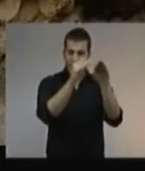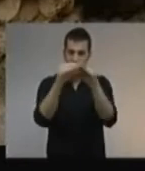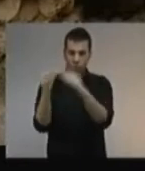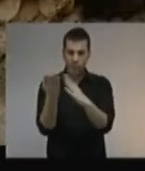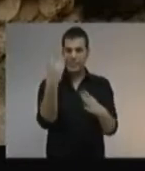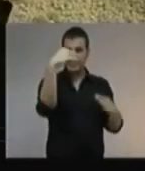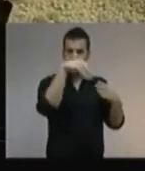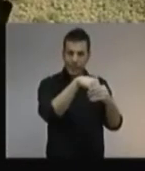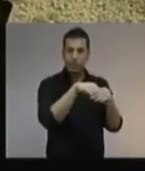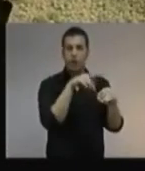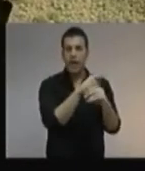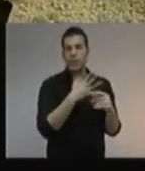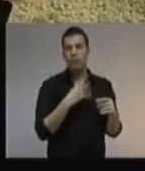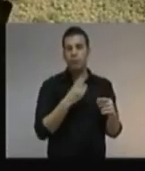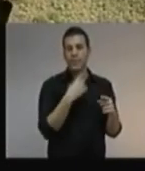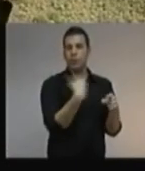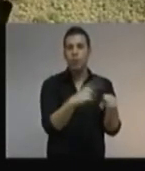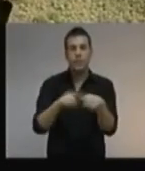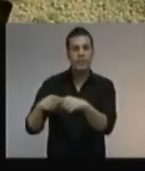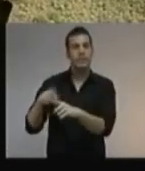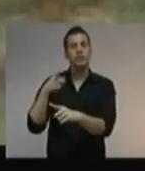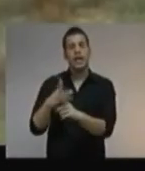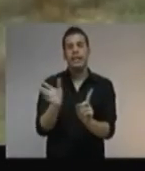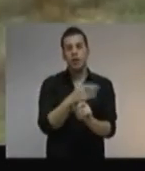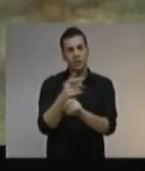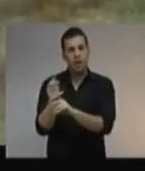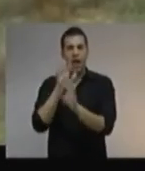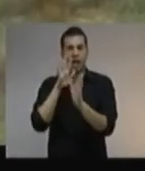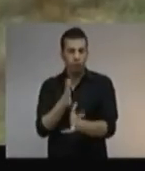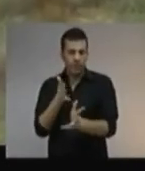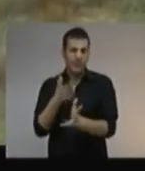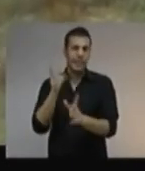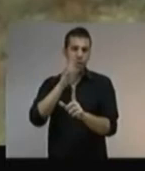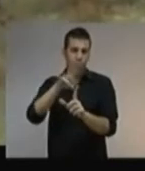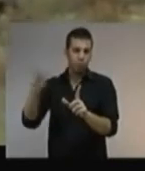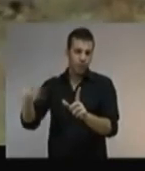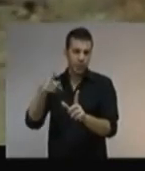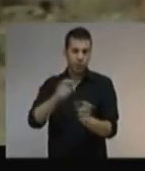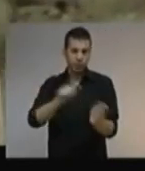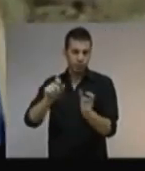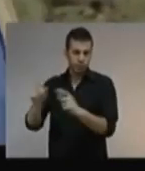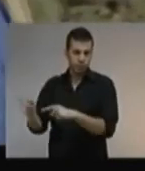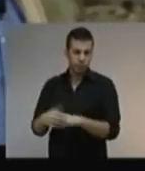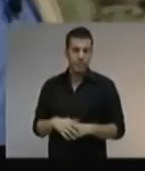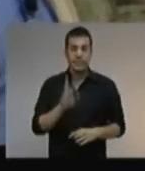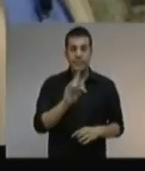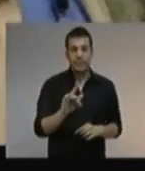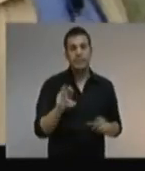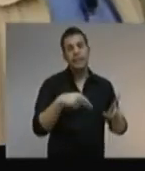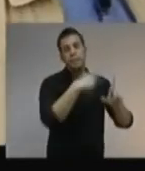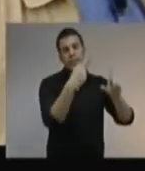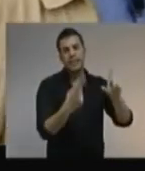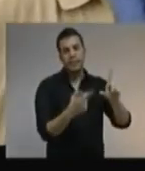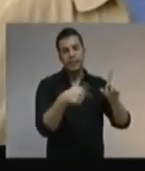ellos han encontrado un gran número de utensilios que están hoy en día repartidos por diversos museos. Cuéntanos. Sí, se han encontrado pintaderas, que eran los